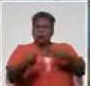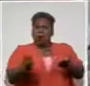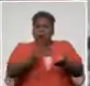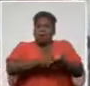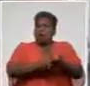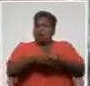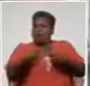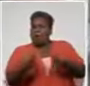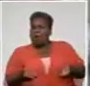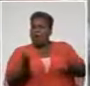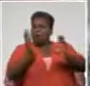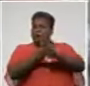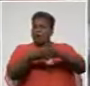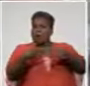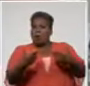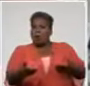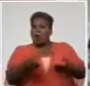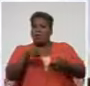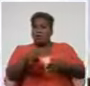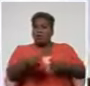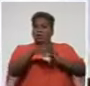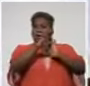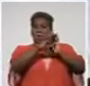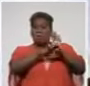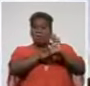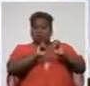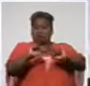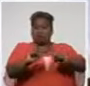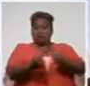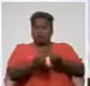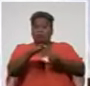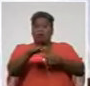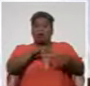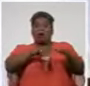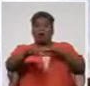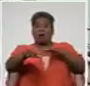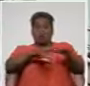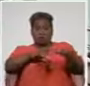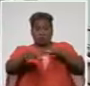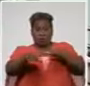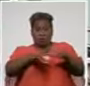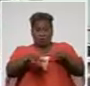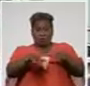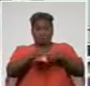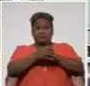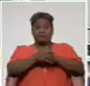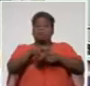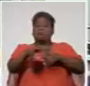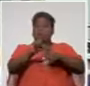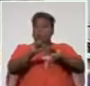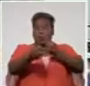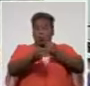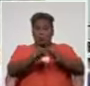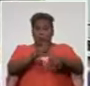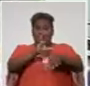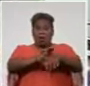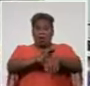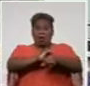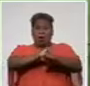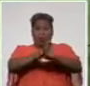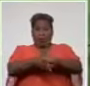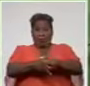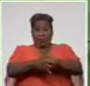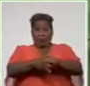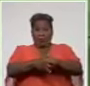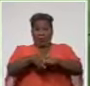y medidas de reforzamiento están entre las acciones que propone este instrumento estratégico para controlar la COVID-19 en el que es hoy